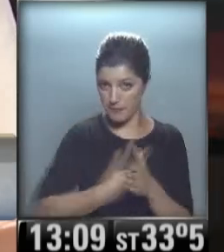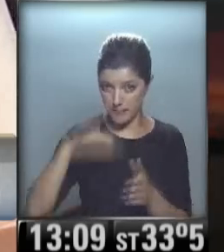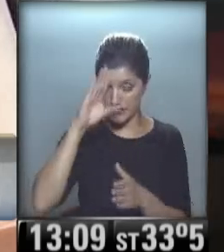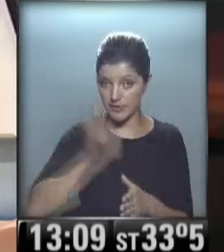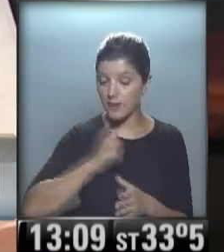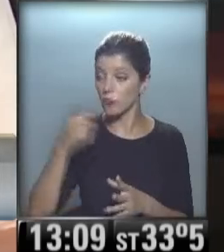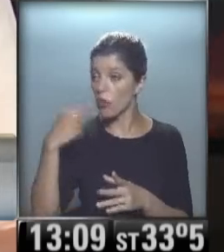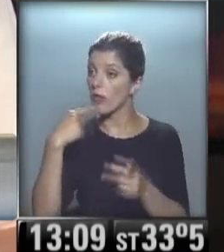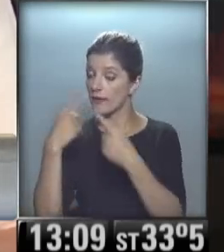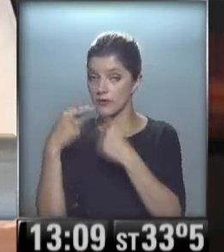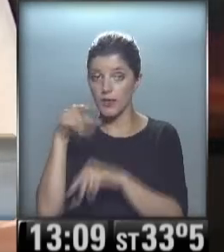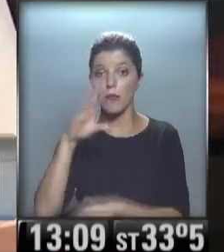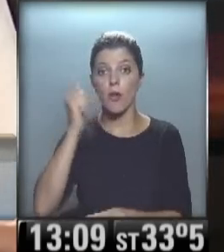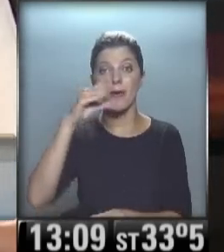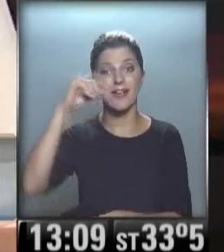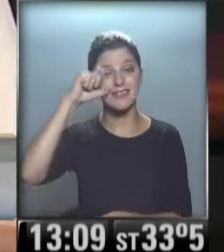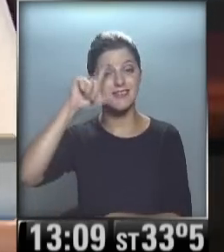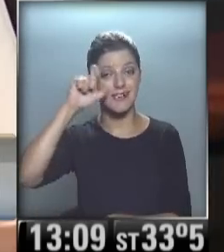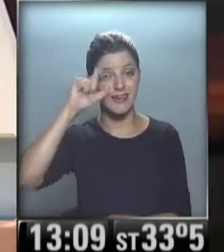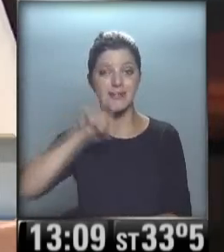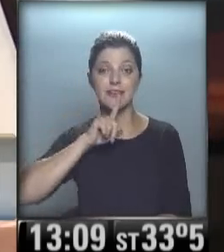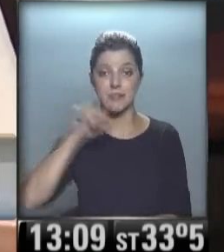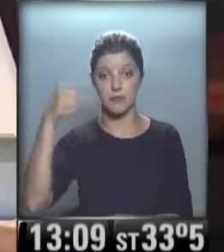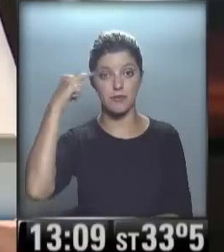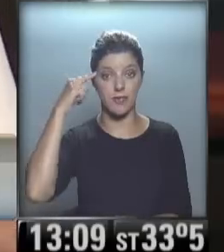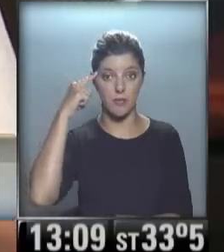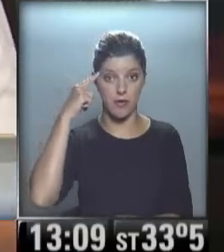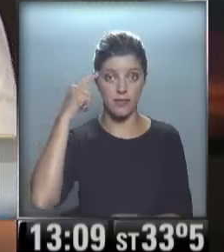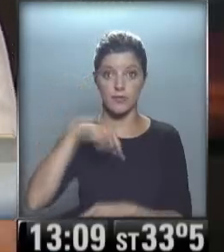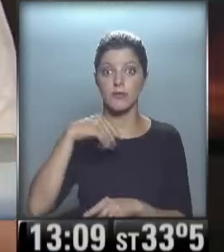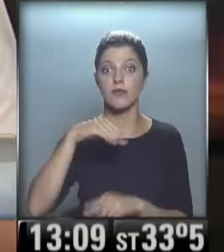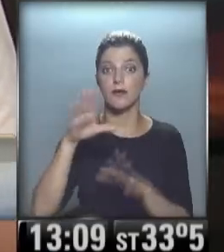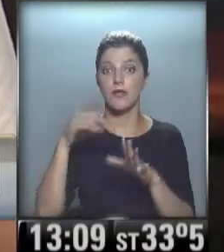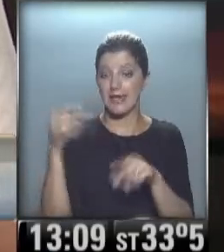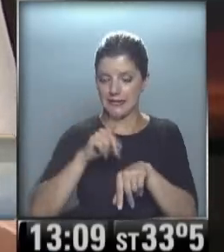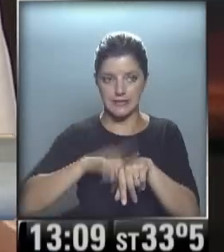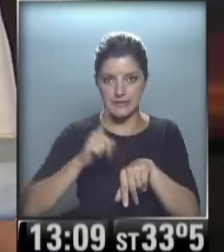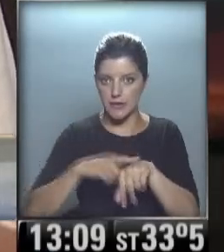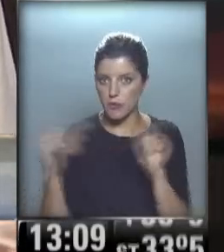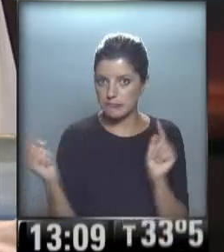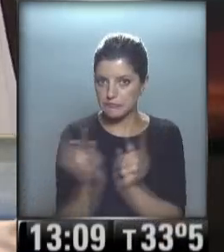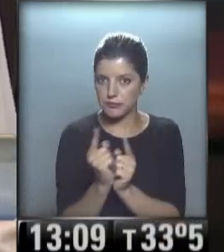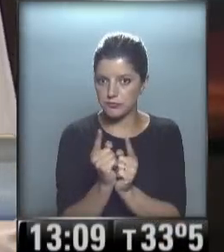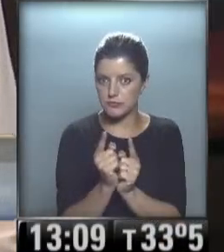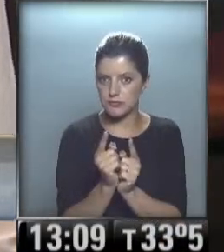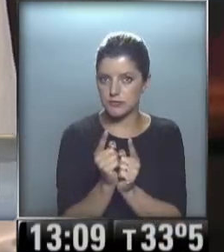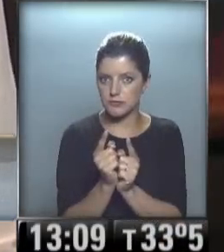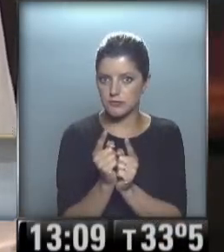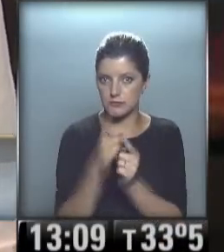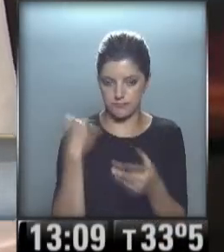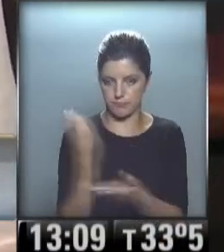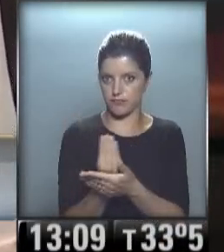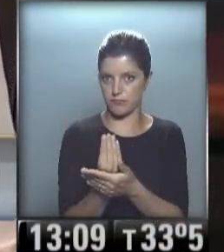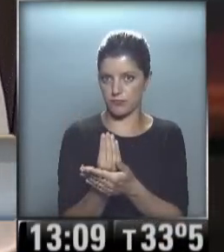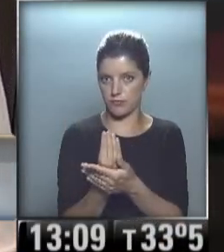decía descartaba el tema del plebiscito porque consideraba algo que es real que tiene muy breve tiempo de de de mandato